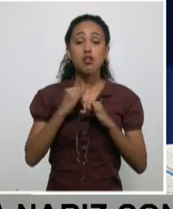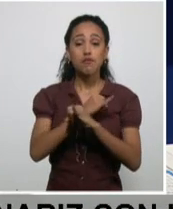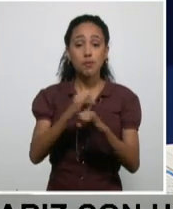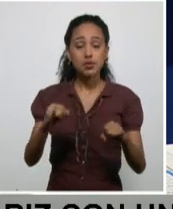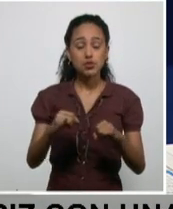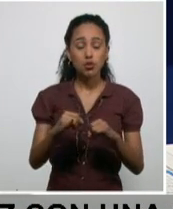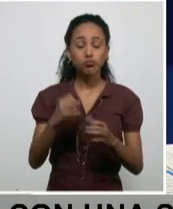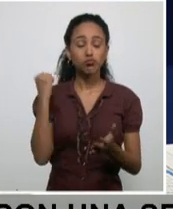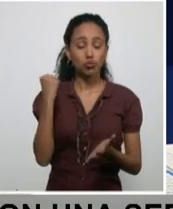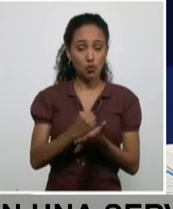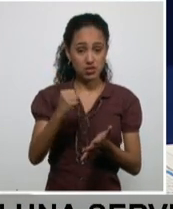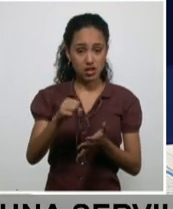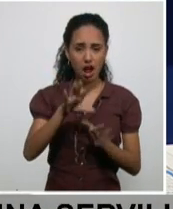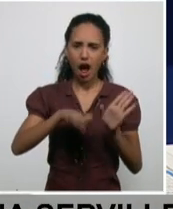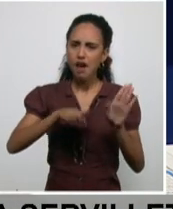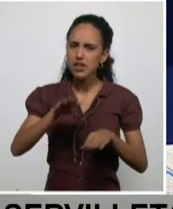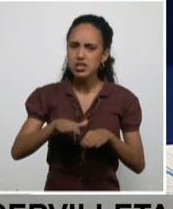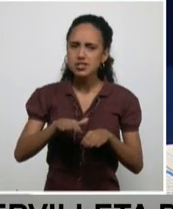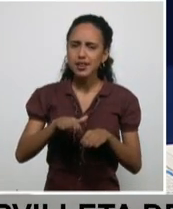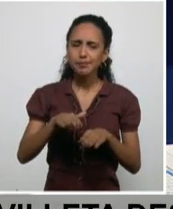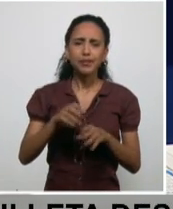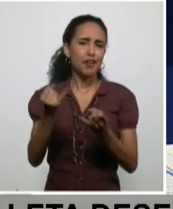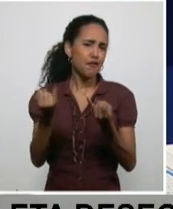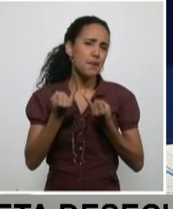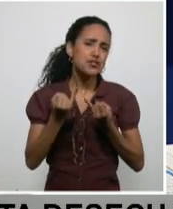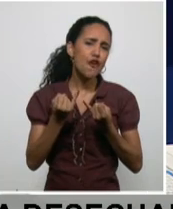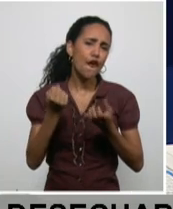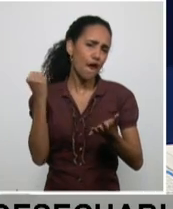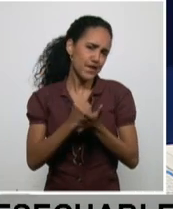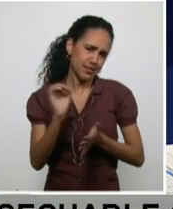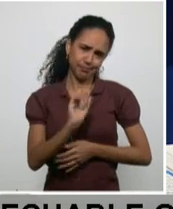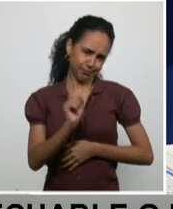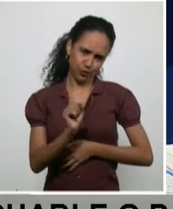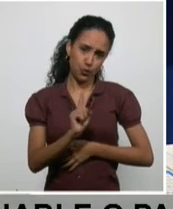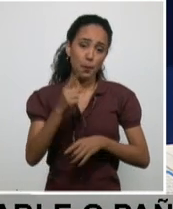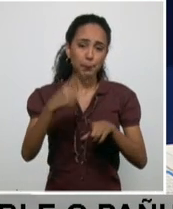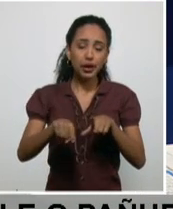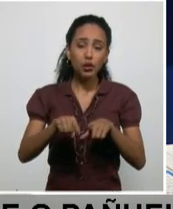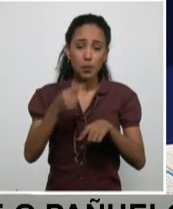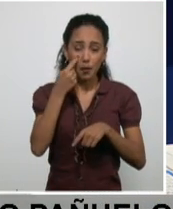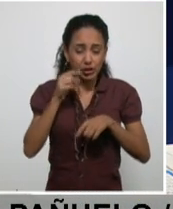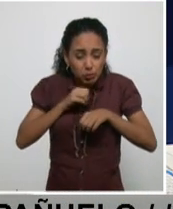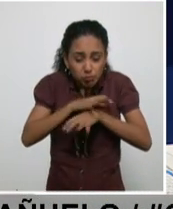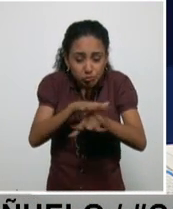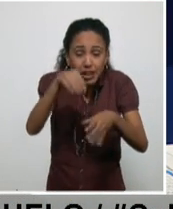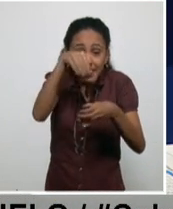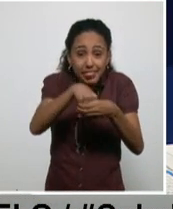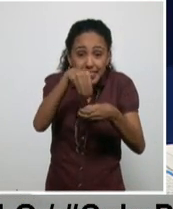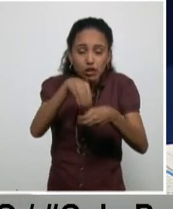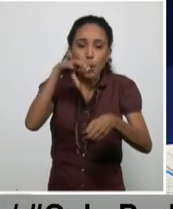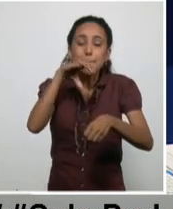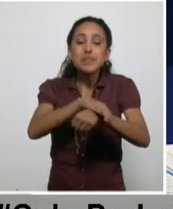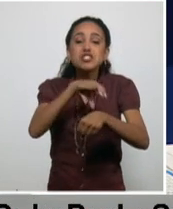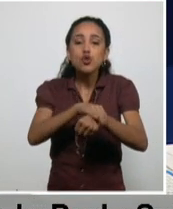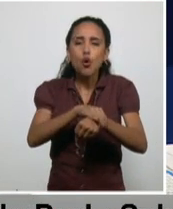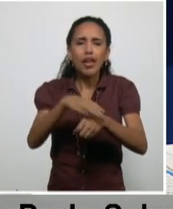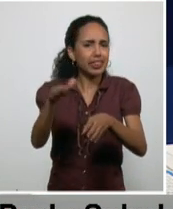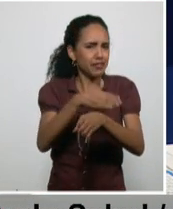información oficial, a veces no tan oficial, los brotes que han existido en prisiones en algunos lugares del